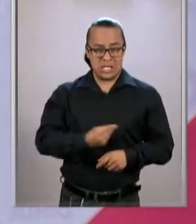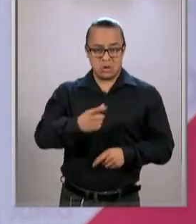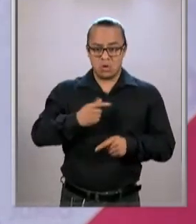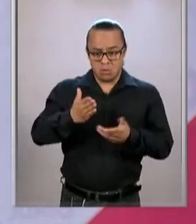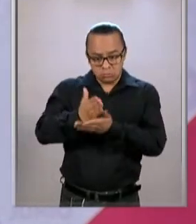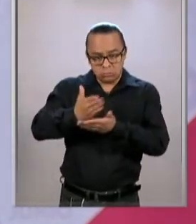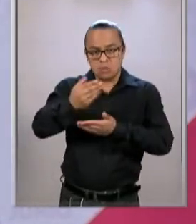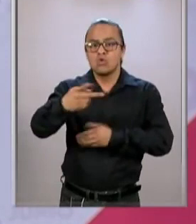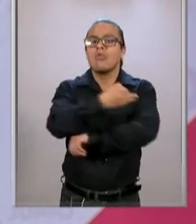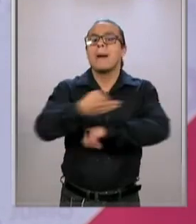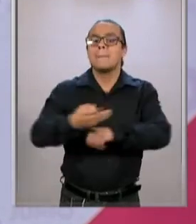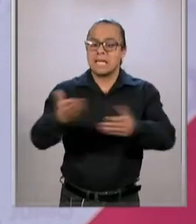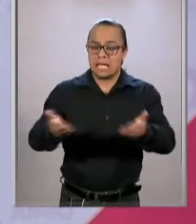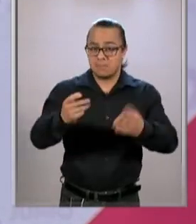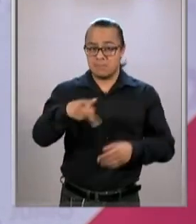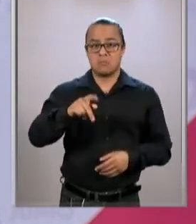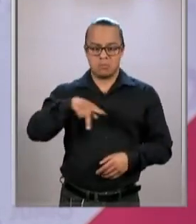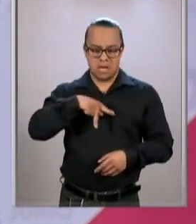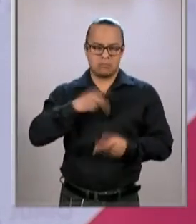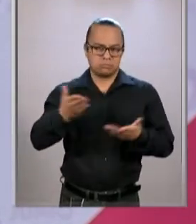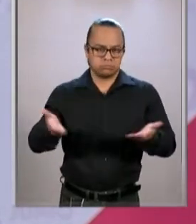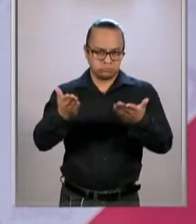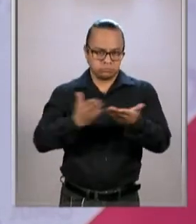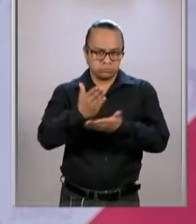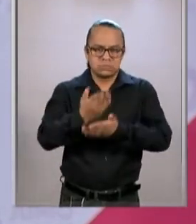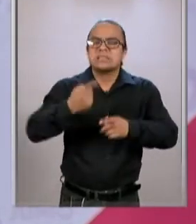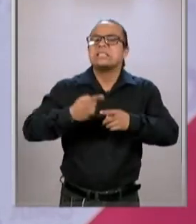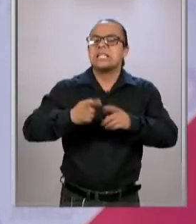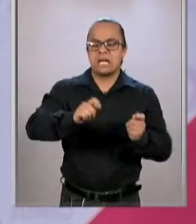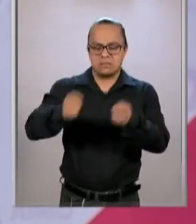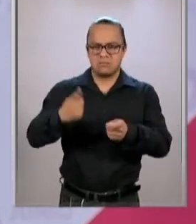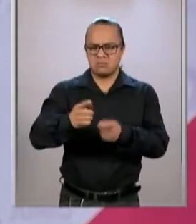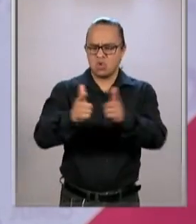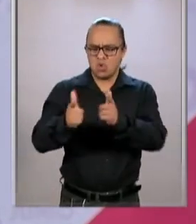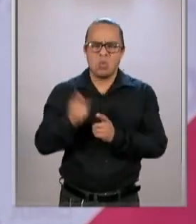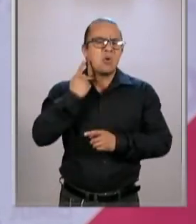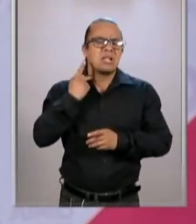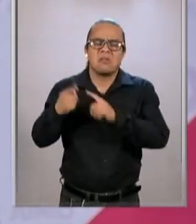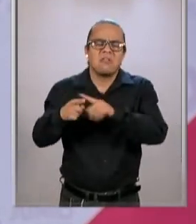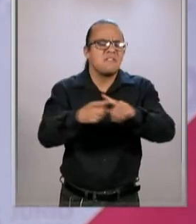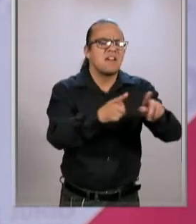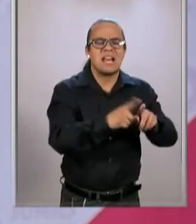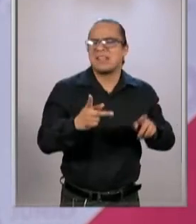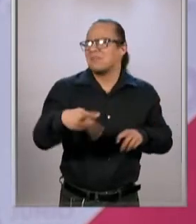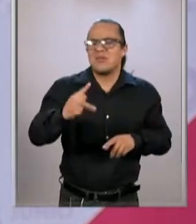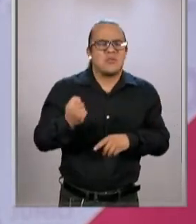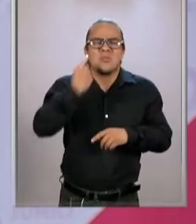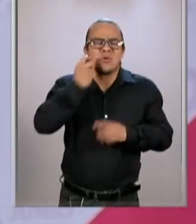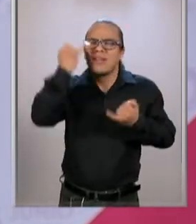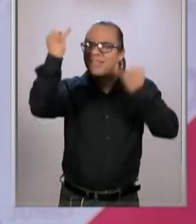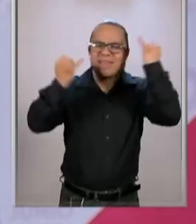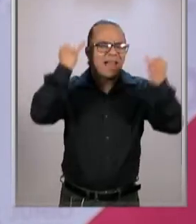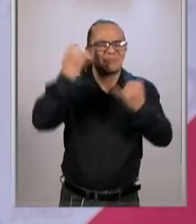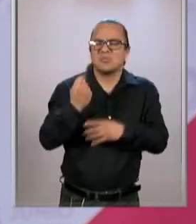de tu familia y el futuro tuyo. Esta elección va más allá de partidos, esta elección va más allá de ideologías